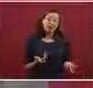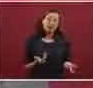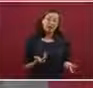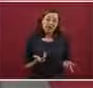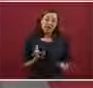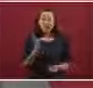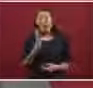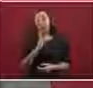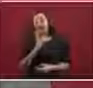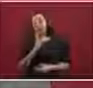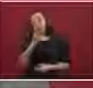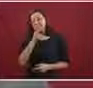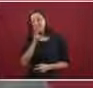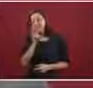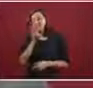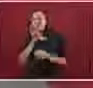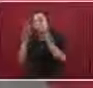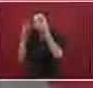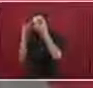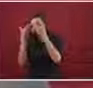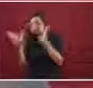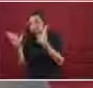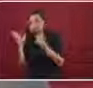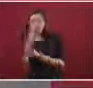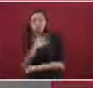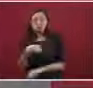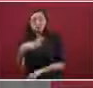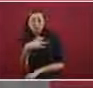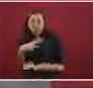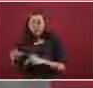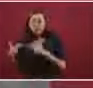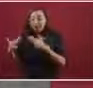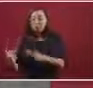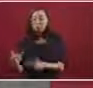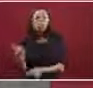padres liberales con hijos conservadores.